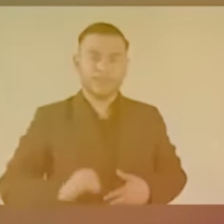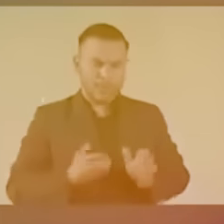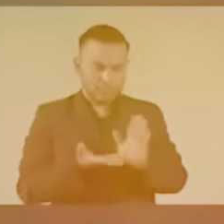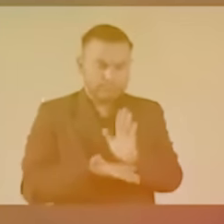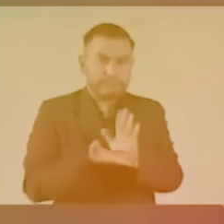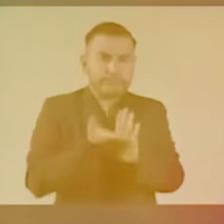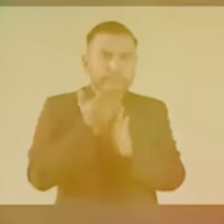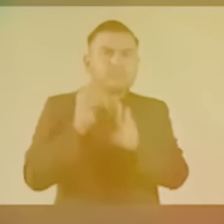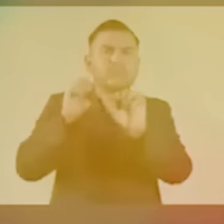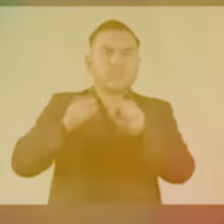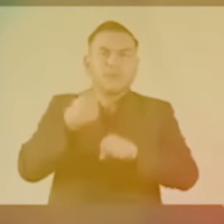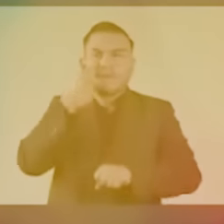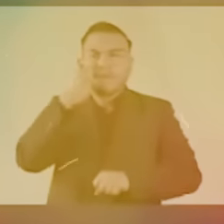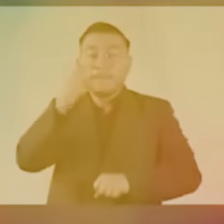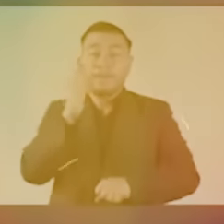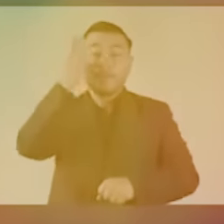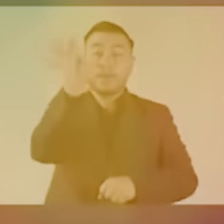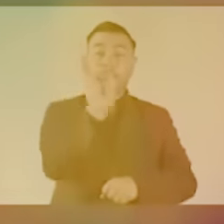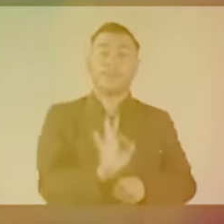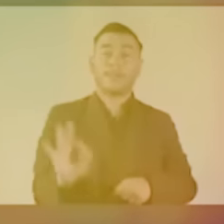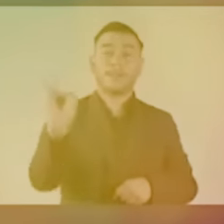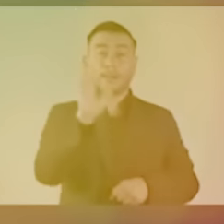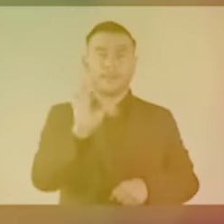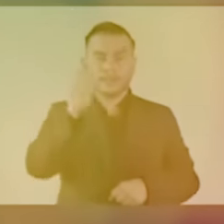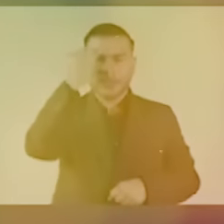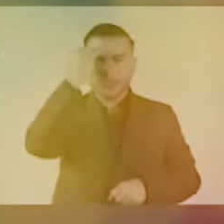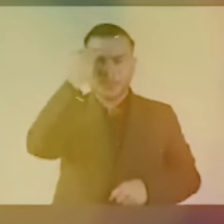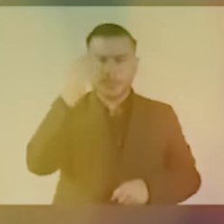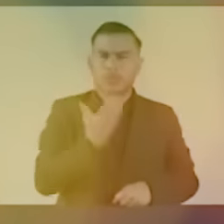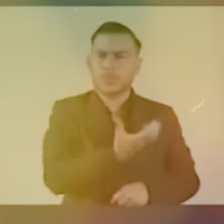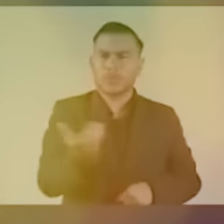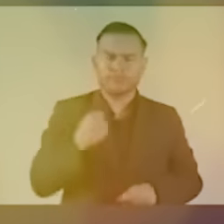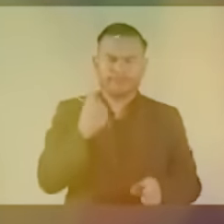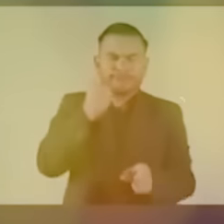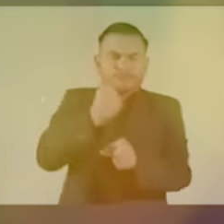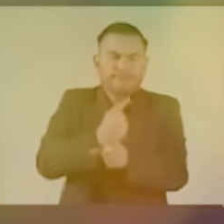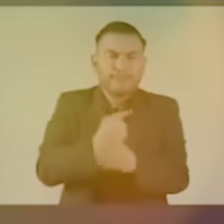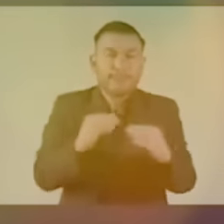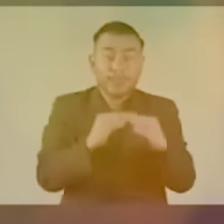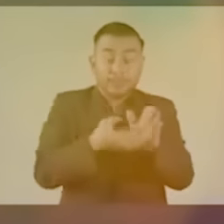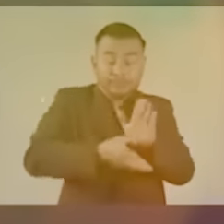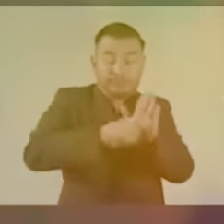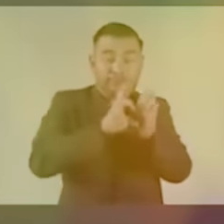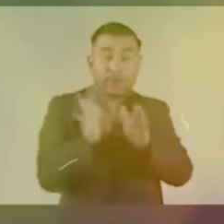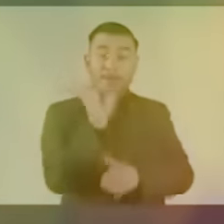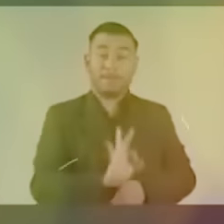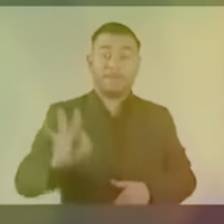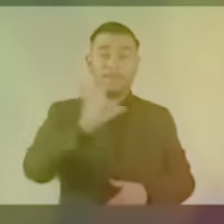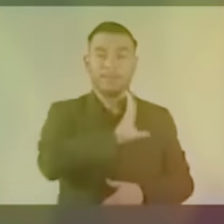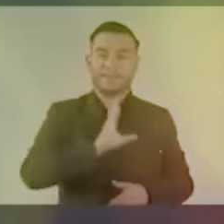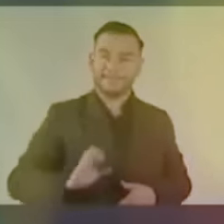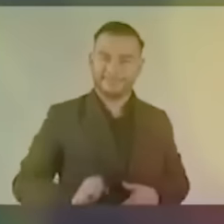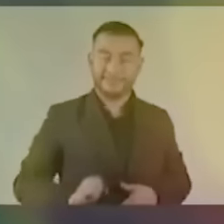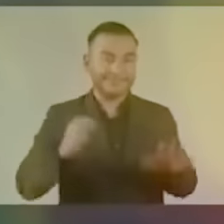adelante y podremos ver una luz en el futuro y saber que hicimos lo correcto y que arreglamos El Salvador.